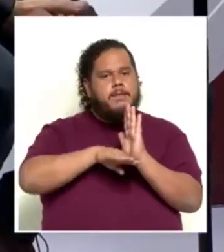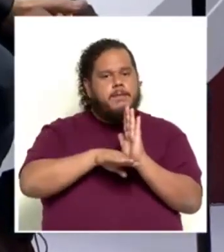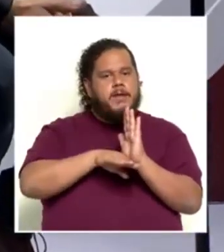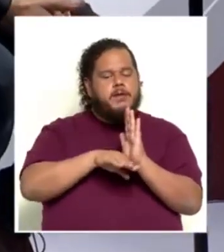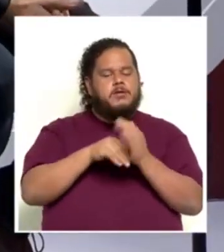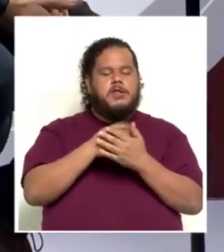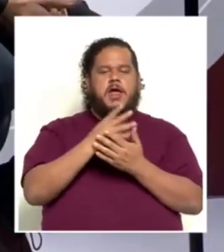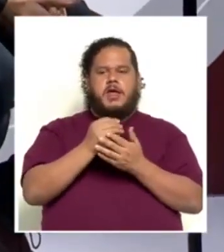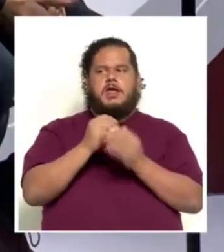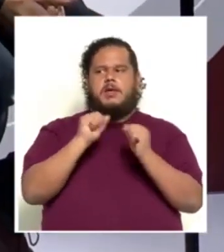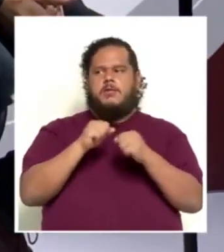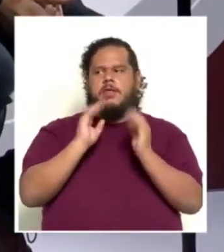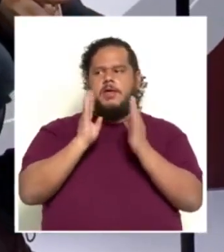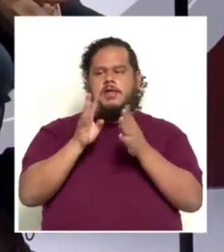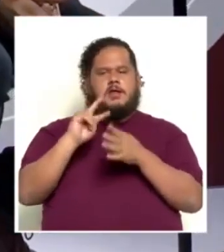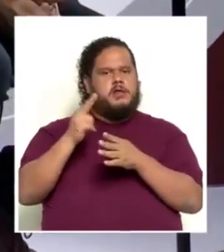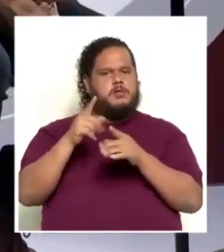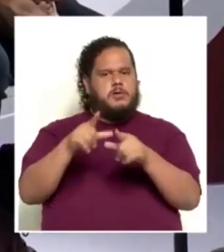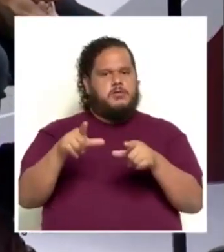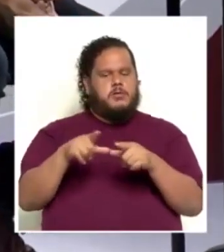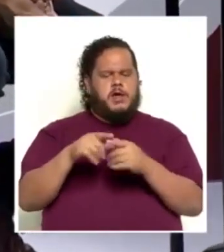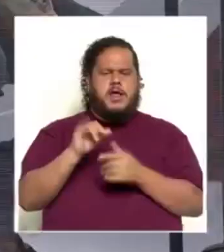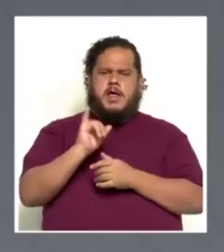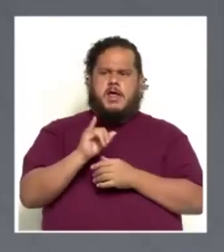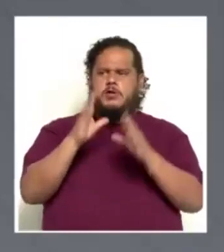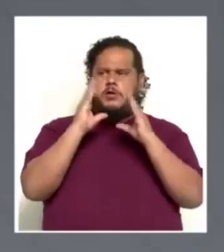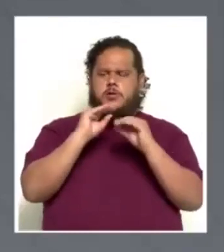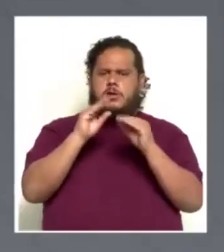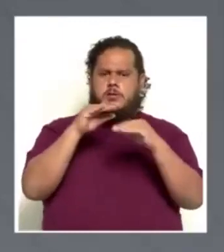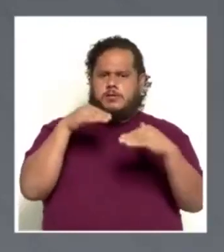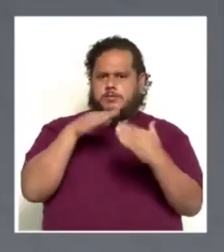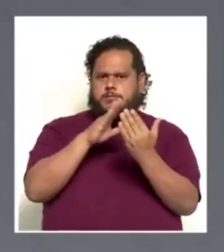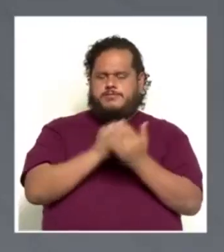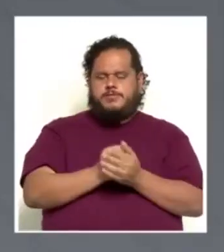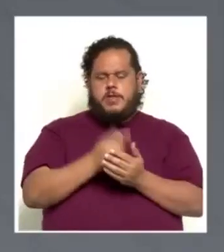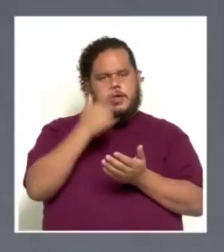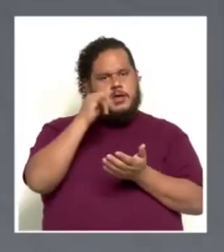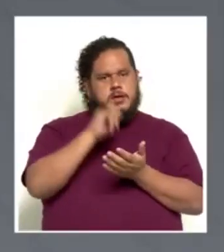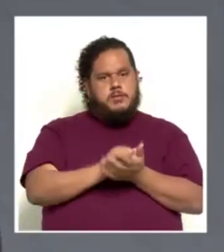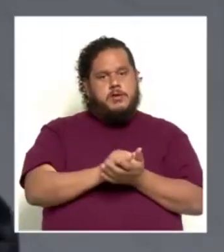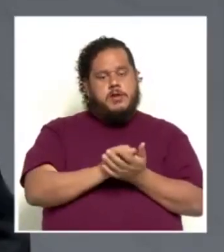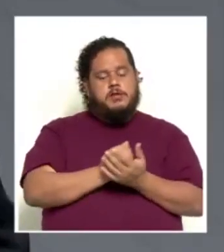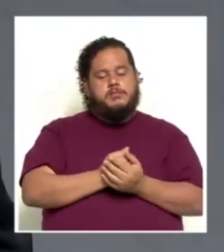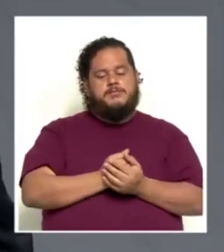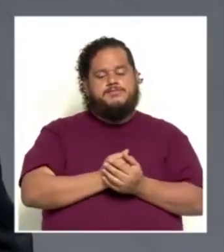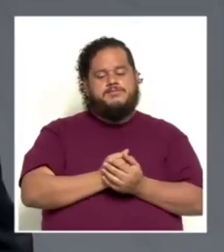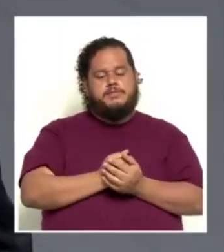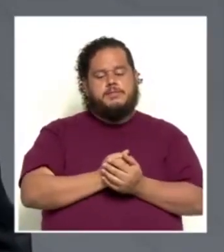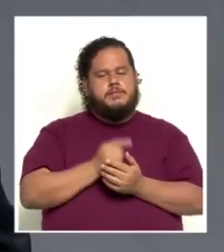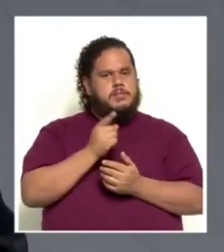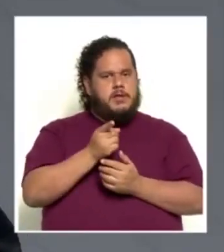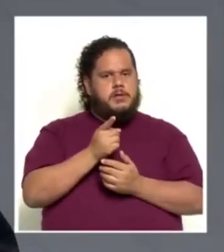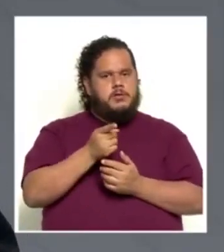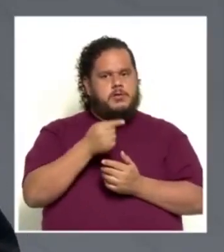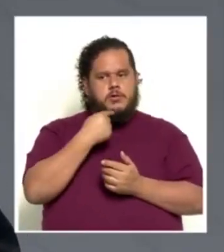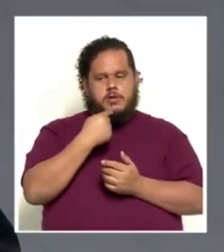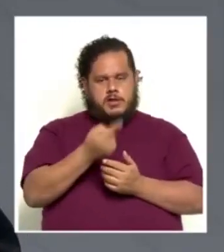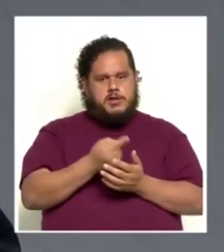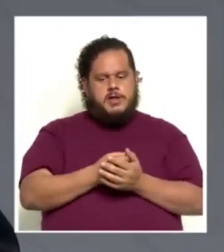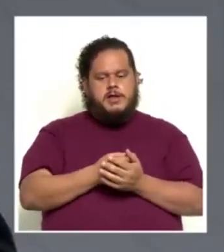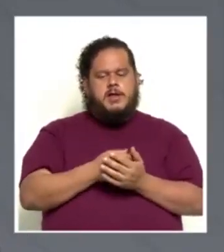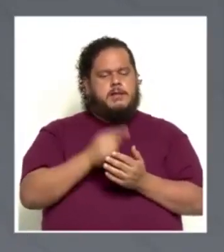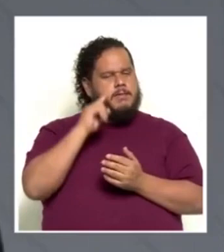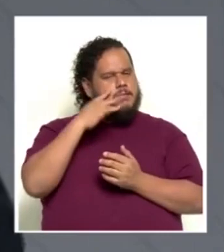quedarse en una segunda posición. Eso es lo que los datos reflejan. Y por lo tanto, en esto que estabas señalando, me parece